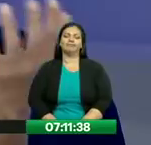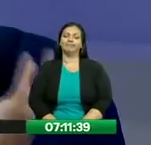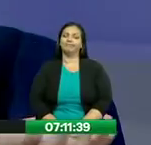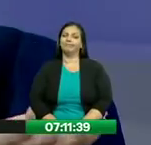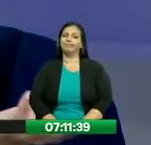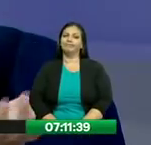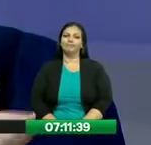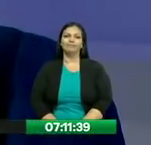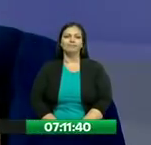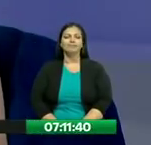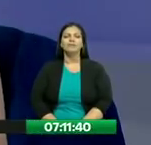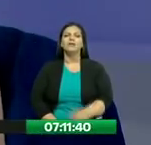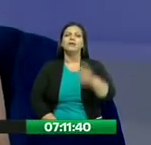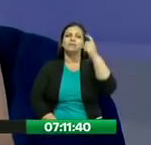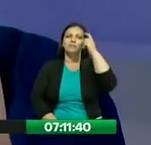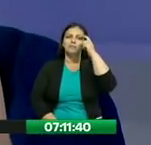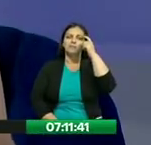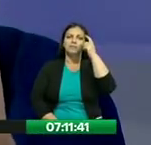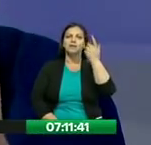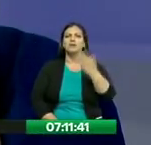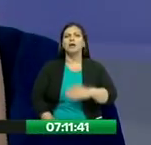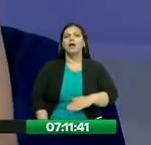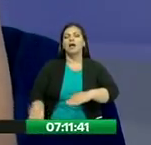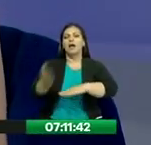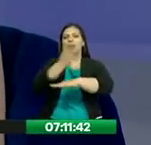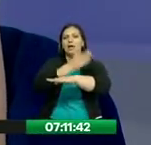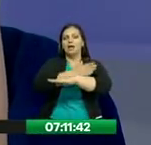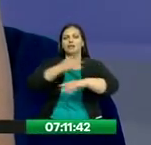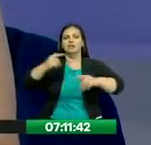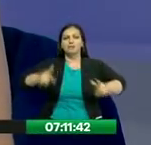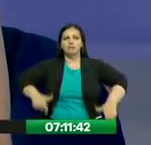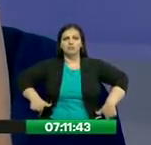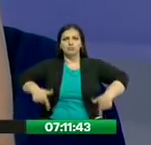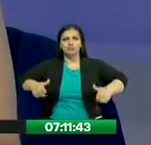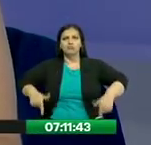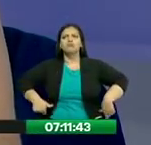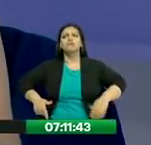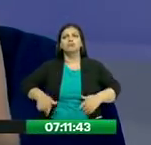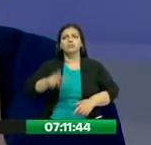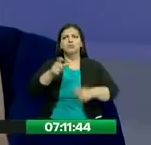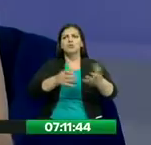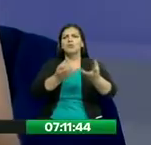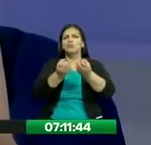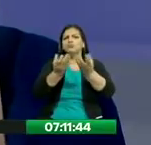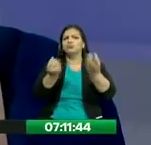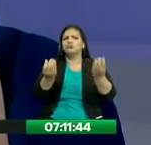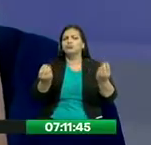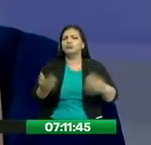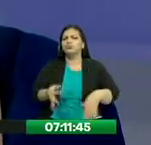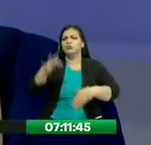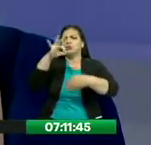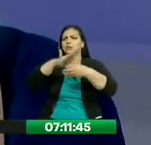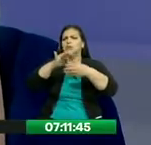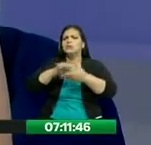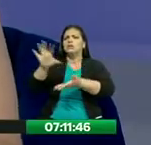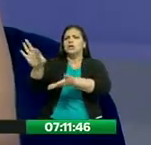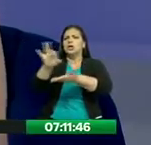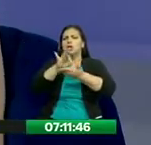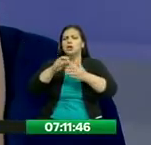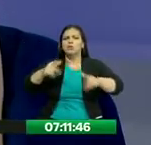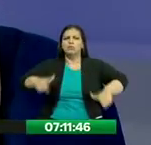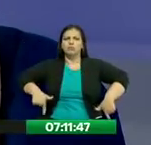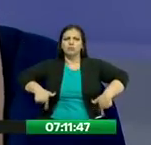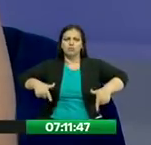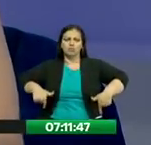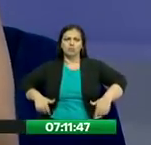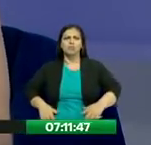qué bases cuenta, porque él entró y ganó con un electorado fuerte, pero de repente se desliga del gobierno